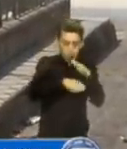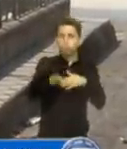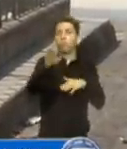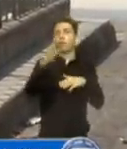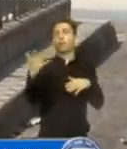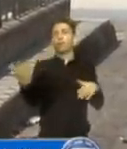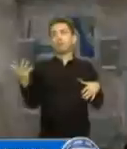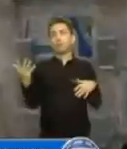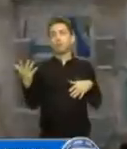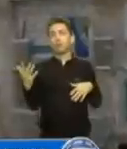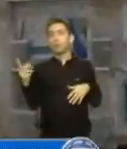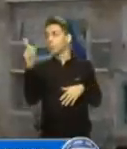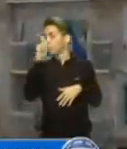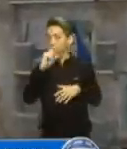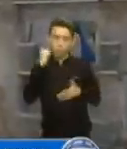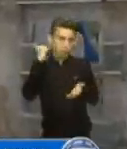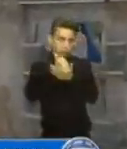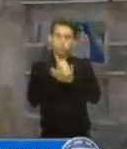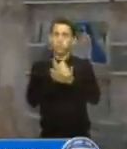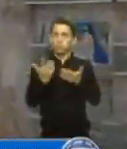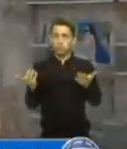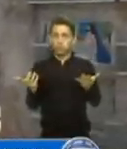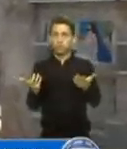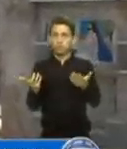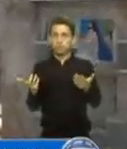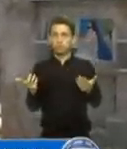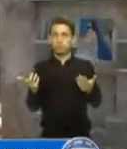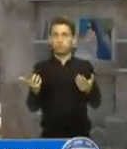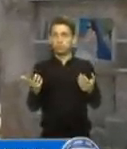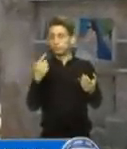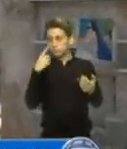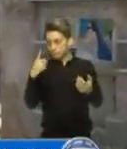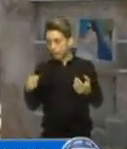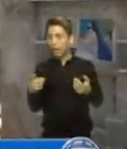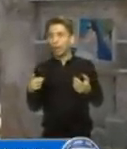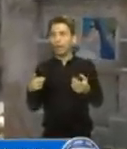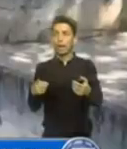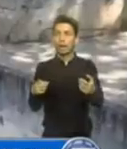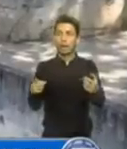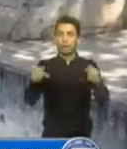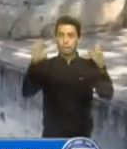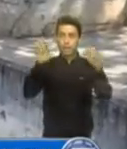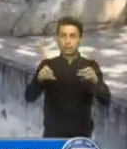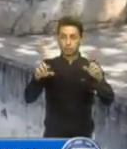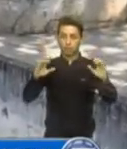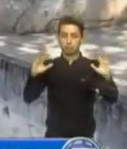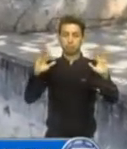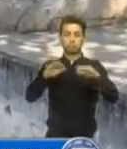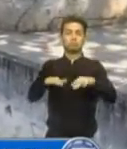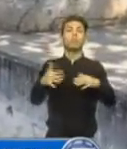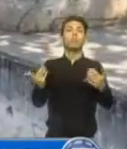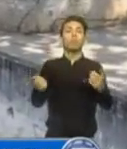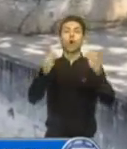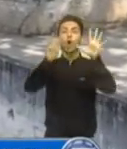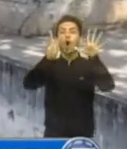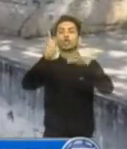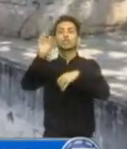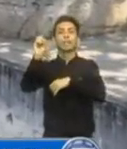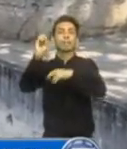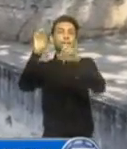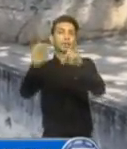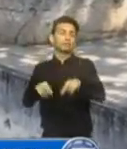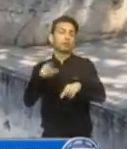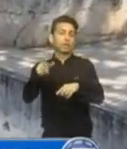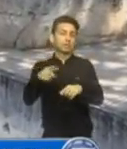no autorizado. En algunas oportunidades hemos encontrado hasta 80 personas acompañando un sepelio cuando lo autorizado son 10. Y con